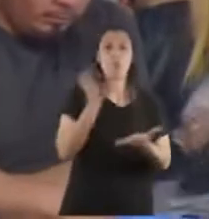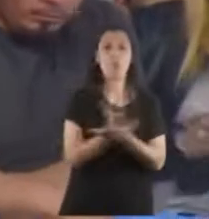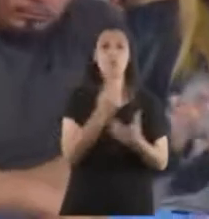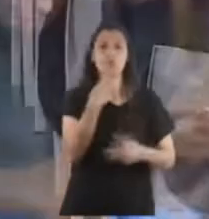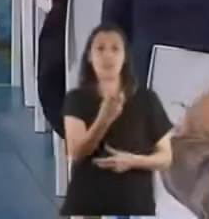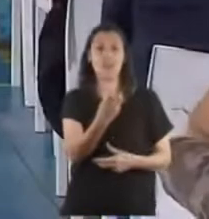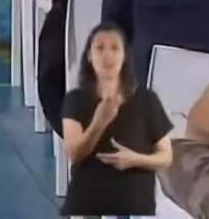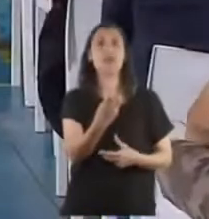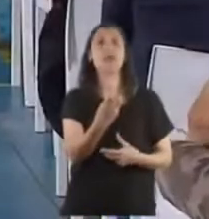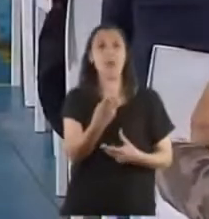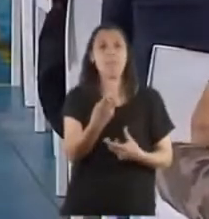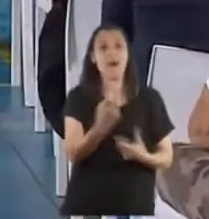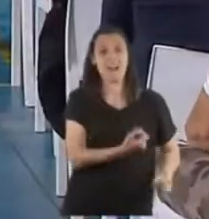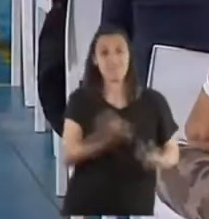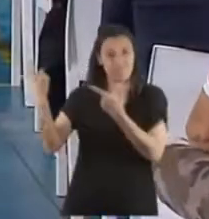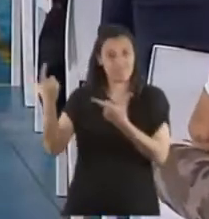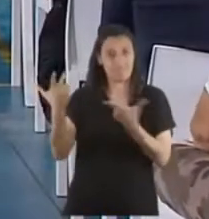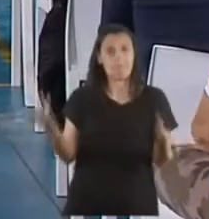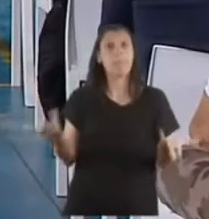Pero